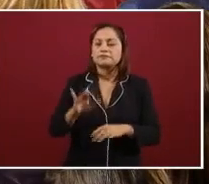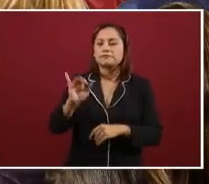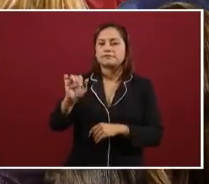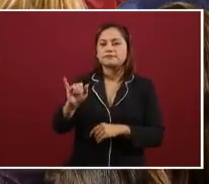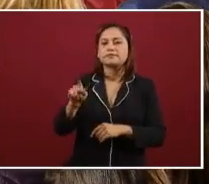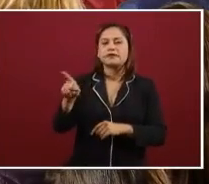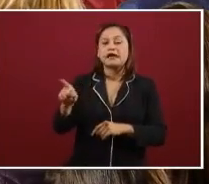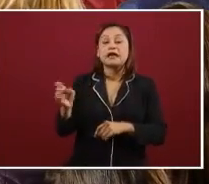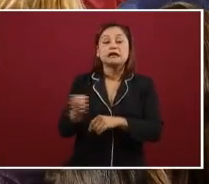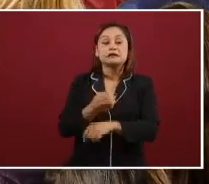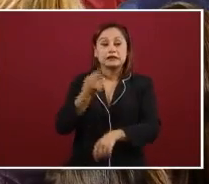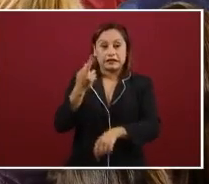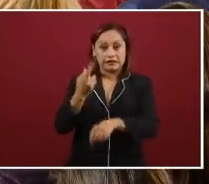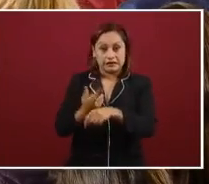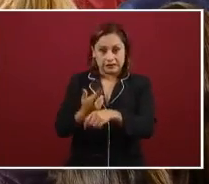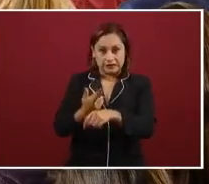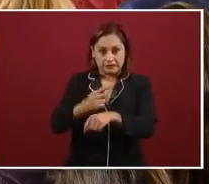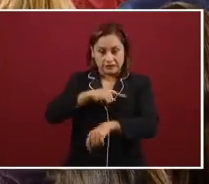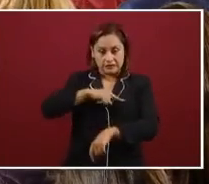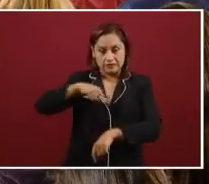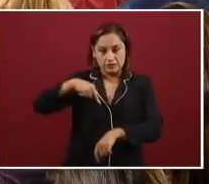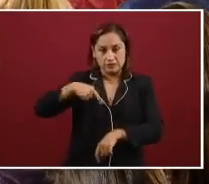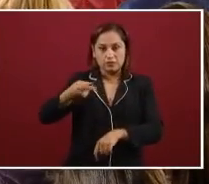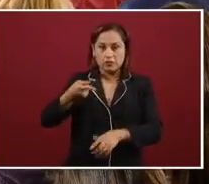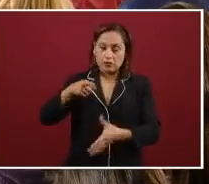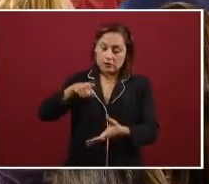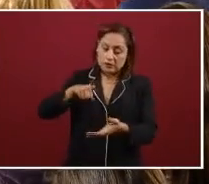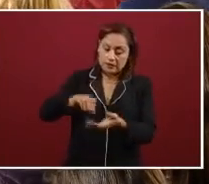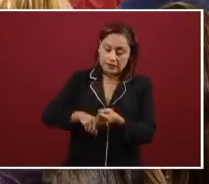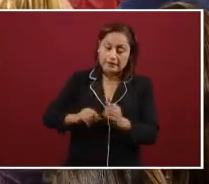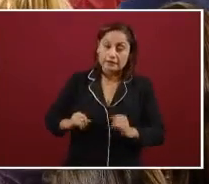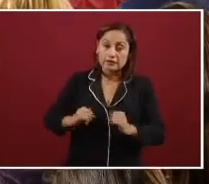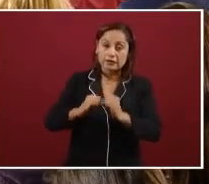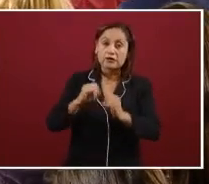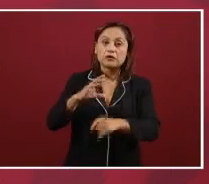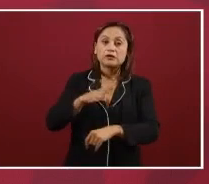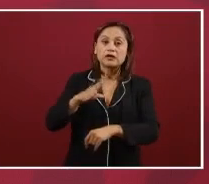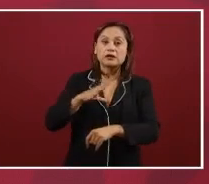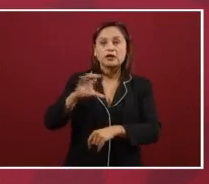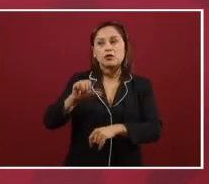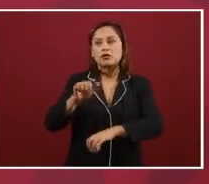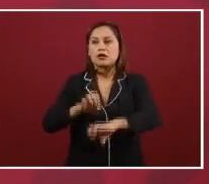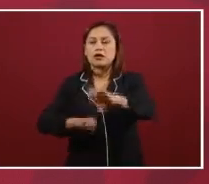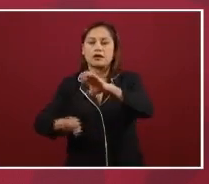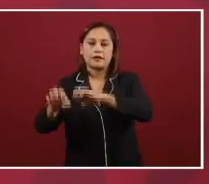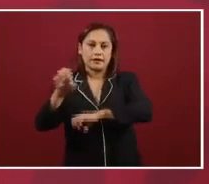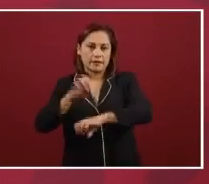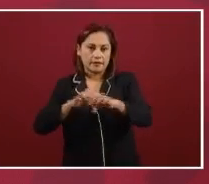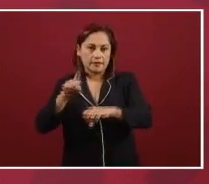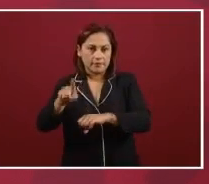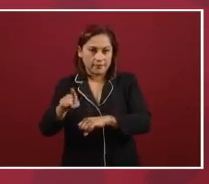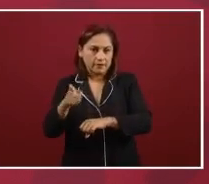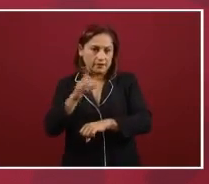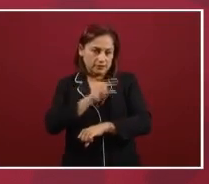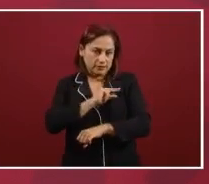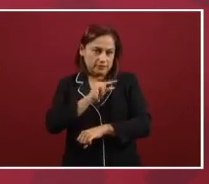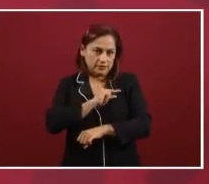Secretaría también tiene dentro de nuestra institución, y junto con la iniciativa privada y el gobierno,